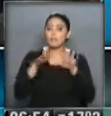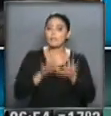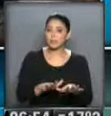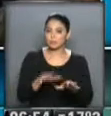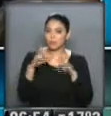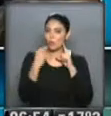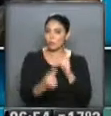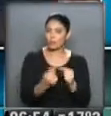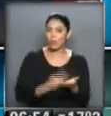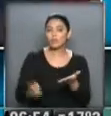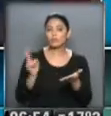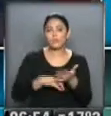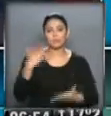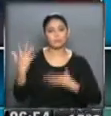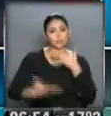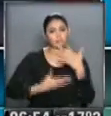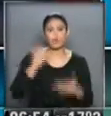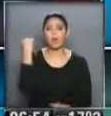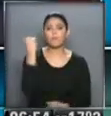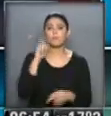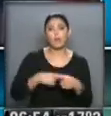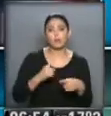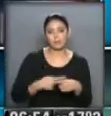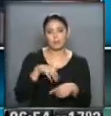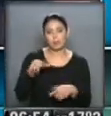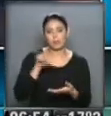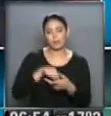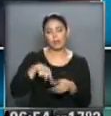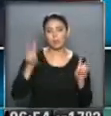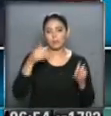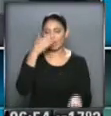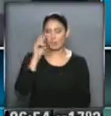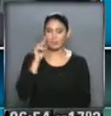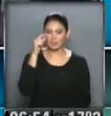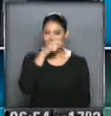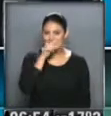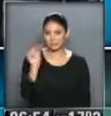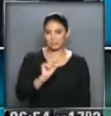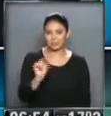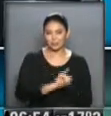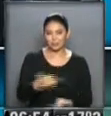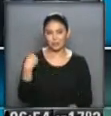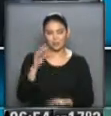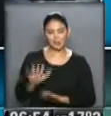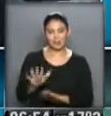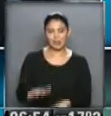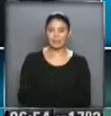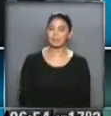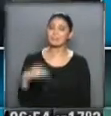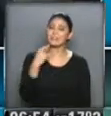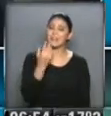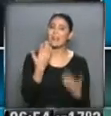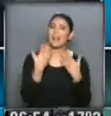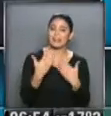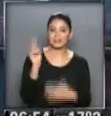desató una nueva crisis política en el país. Tema para esta mañana en Visión 7. En un ratito los esperamos, Gaby. Muchas gracias, Roberto.